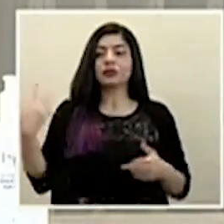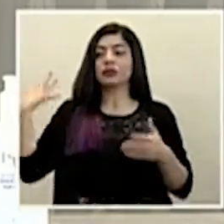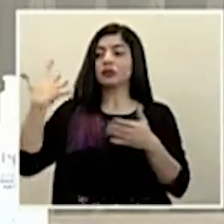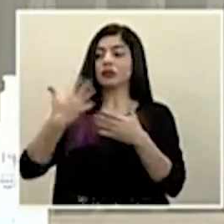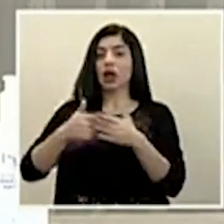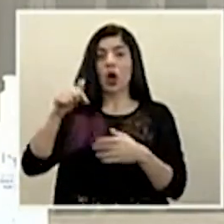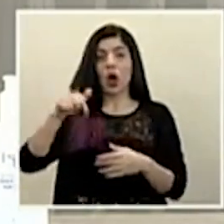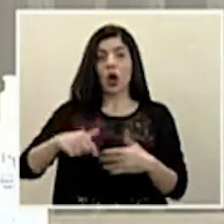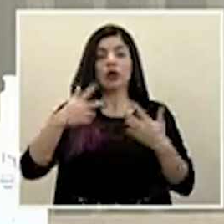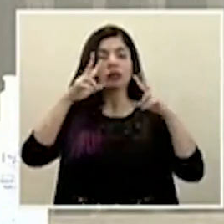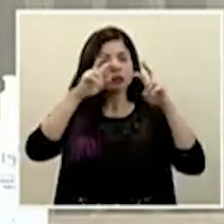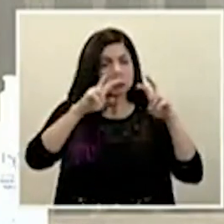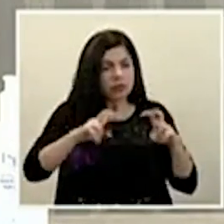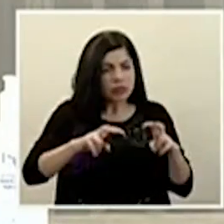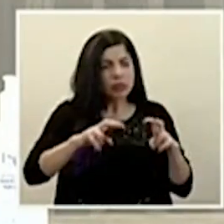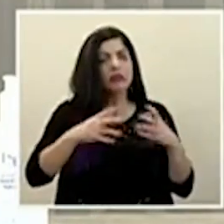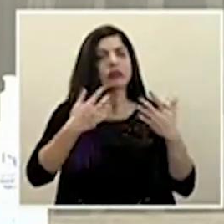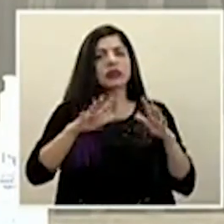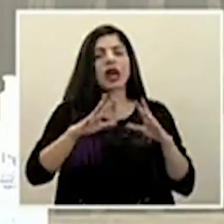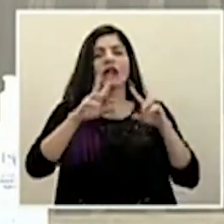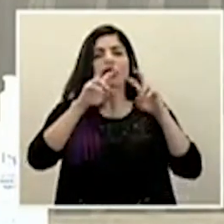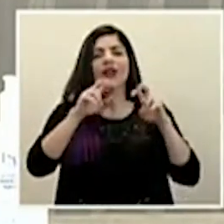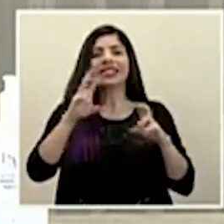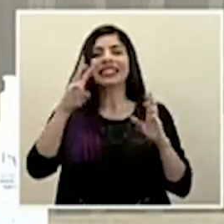hoy se han descartado un total de